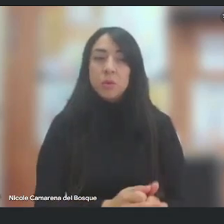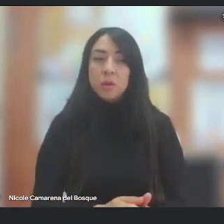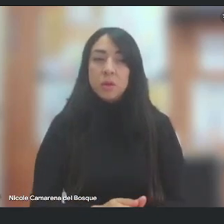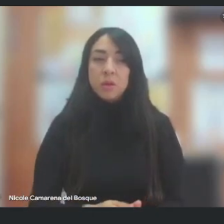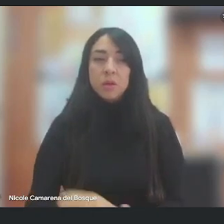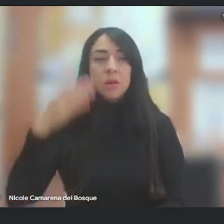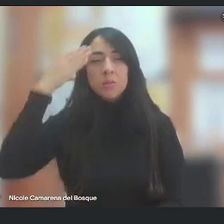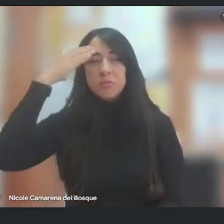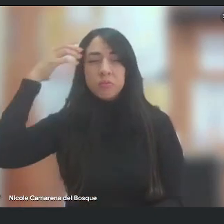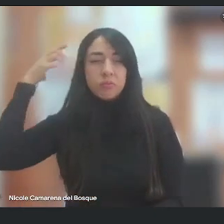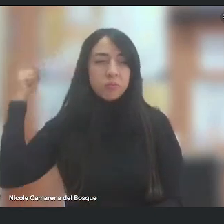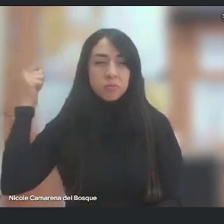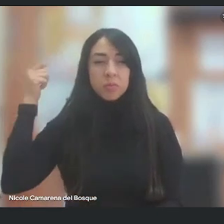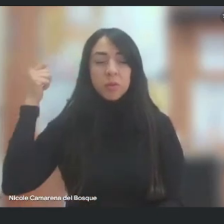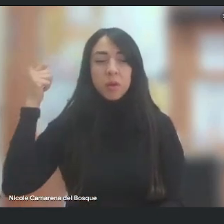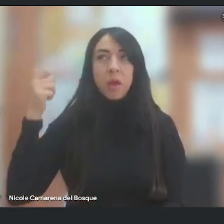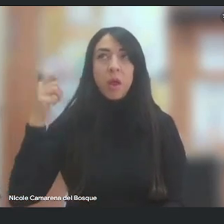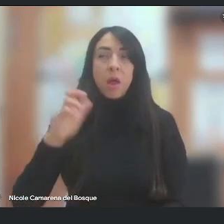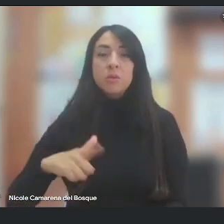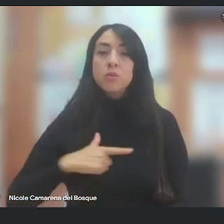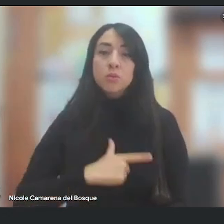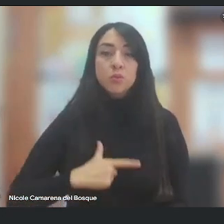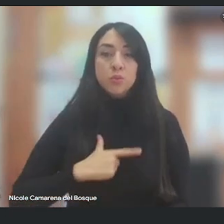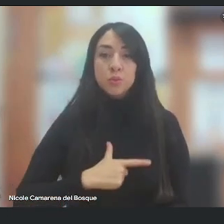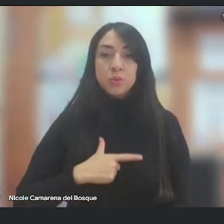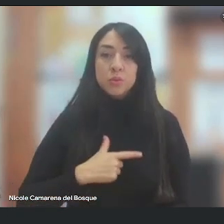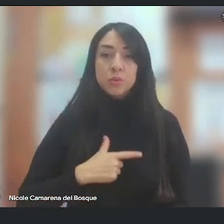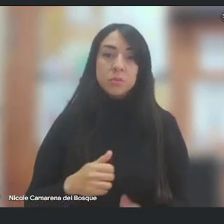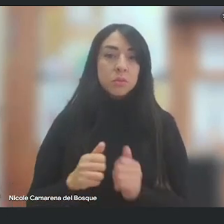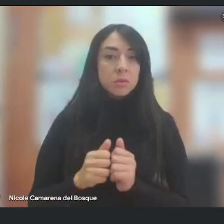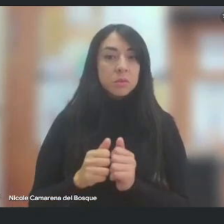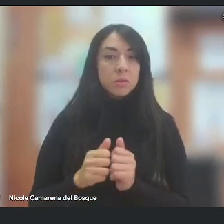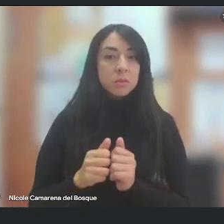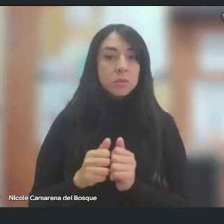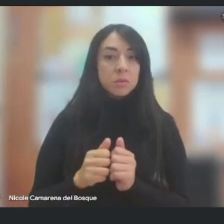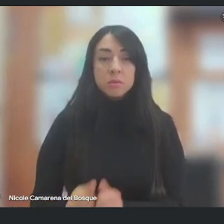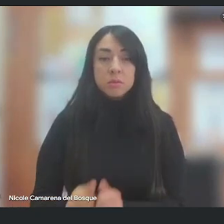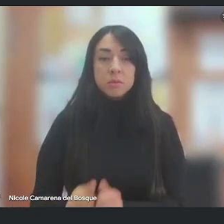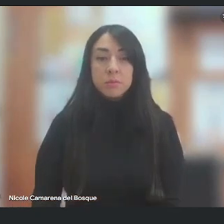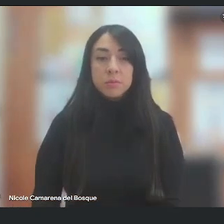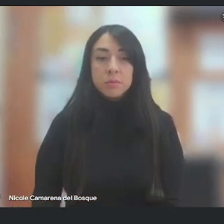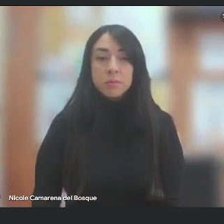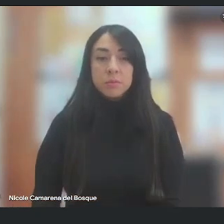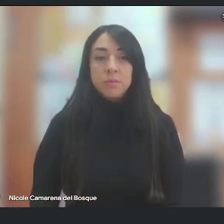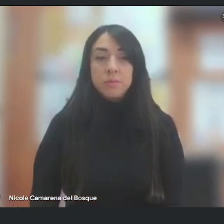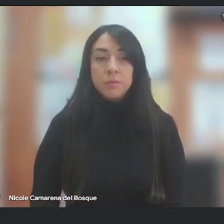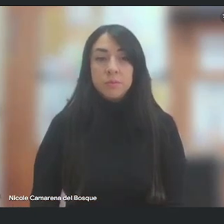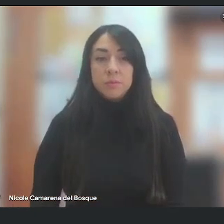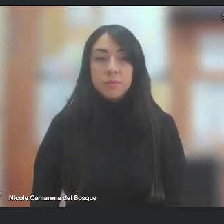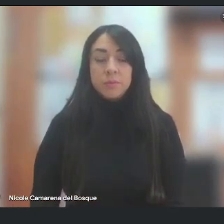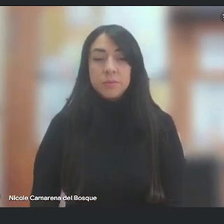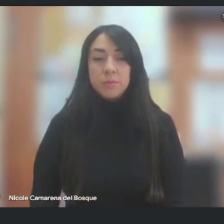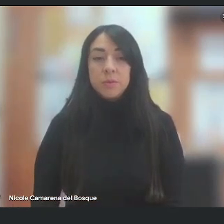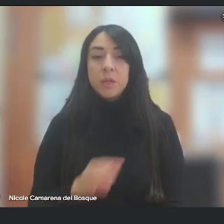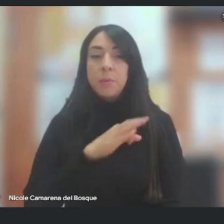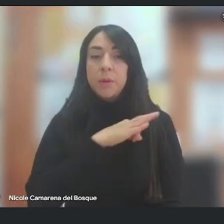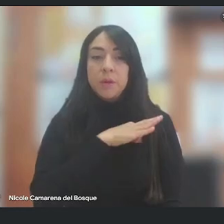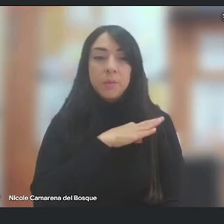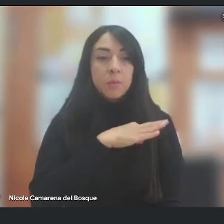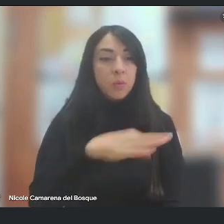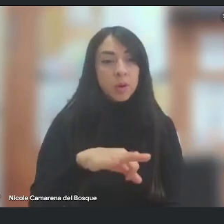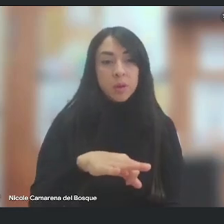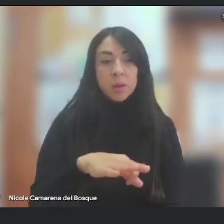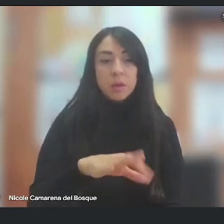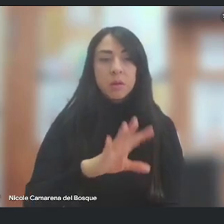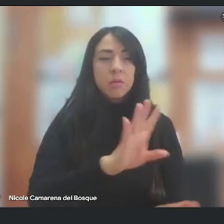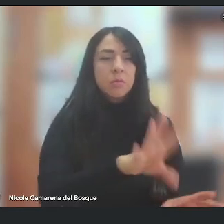espacios, tiempos, formas para que puedan expresarse, para que puedan encontrarse, para que interactúen y dispongan de